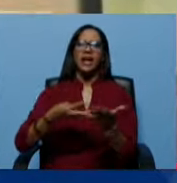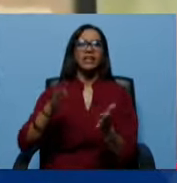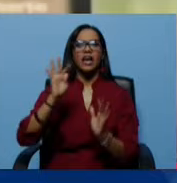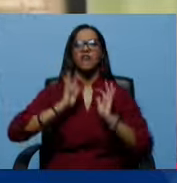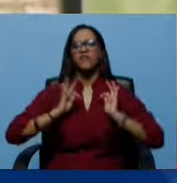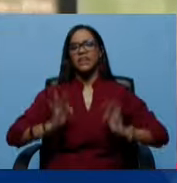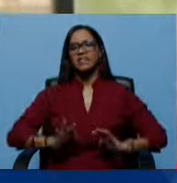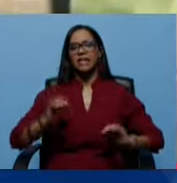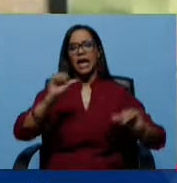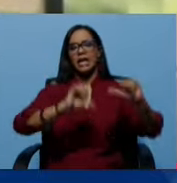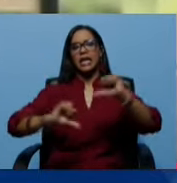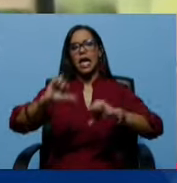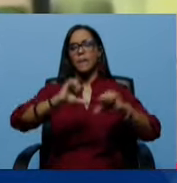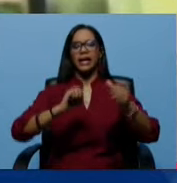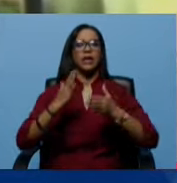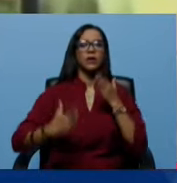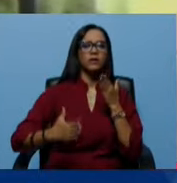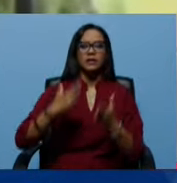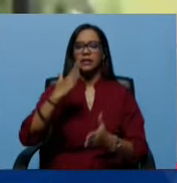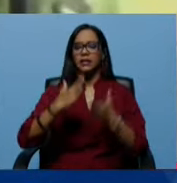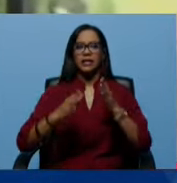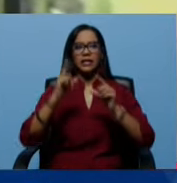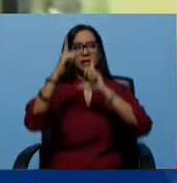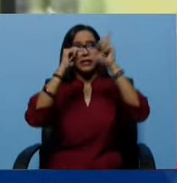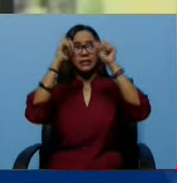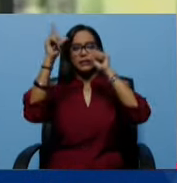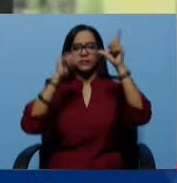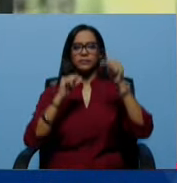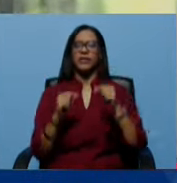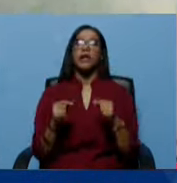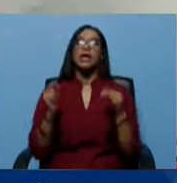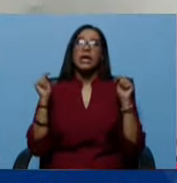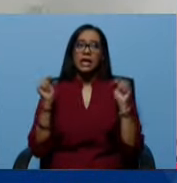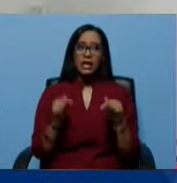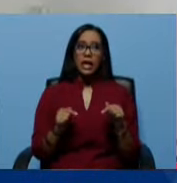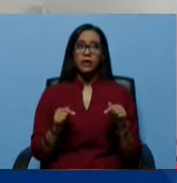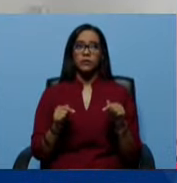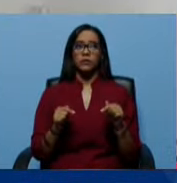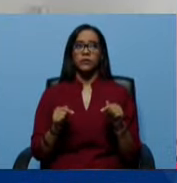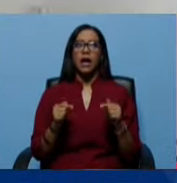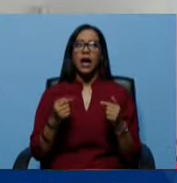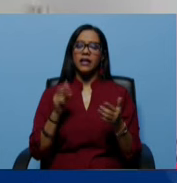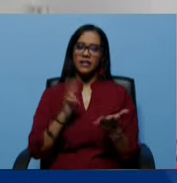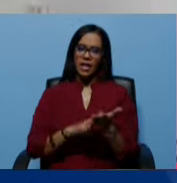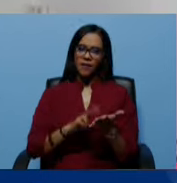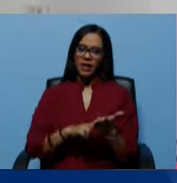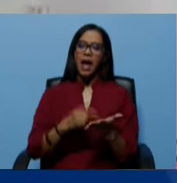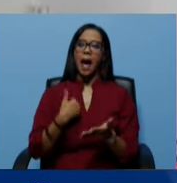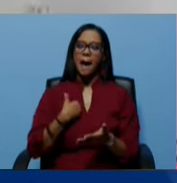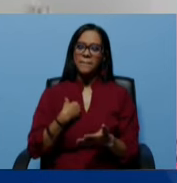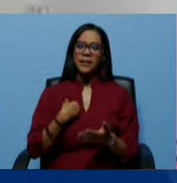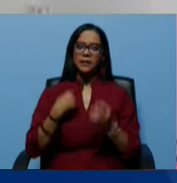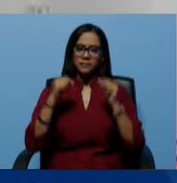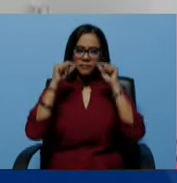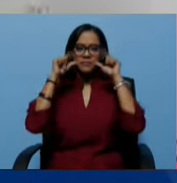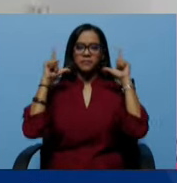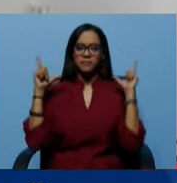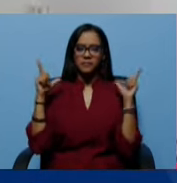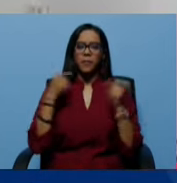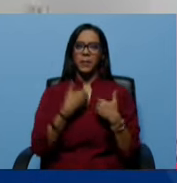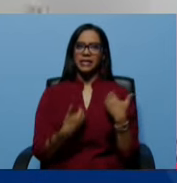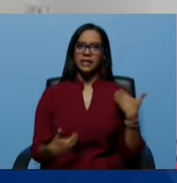química, robótica, astronomía. Y esto de verdad que a mí me ha dejado sorprendido,